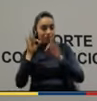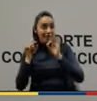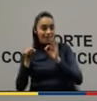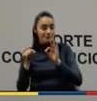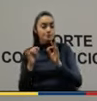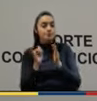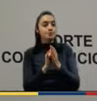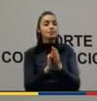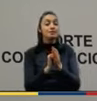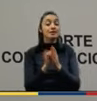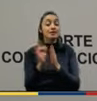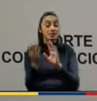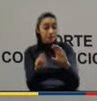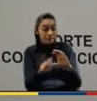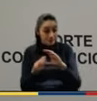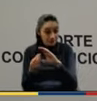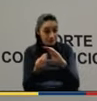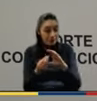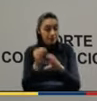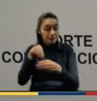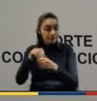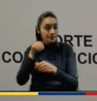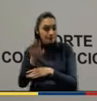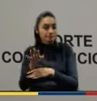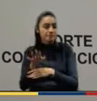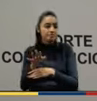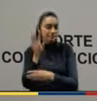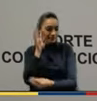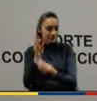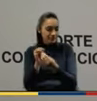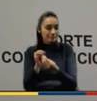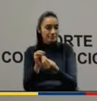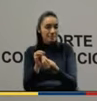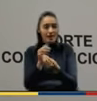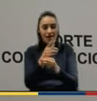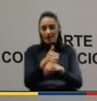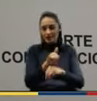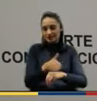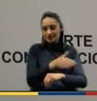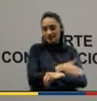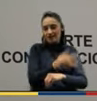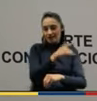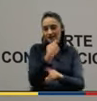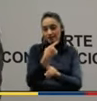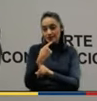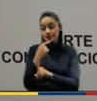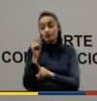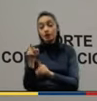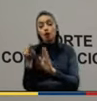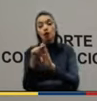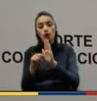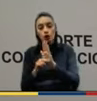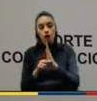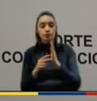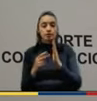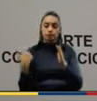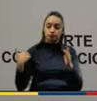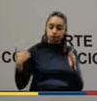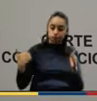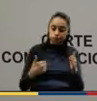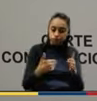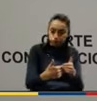contenidos de Escazú se encuentran, como ya varios han destacado, se encuentran desarrolladas tanto en las normas como en la jurisprudencia del